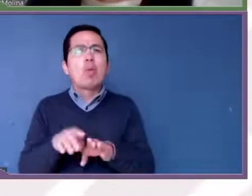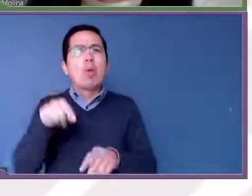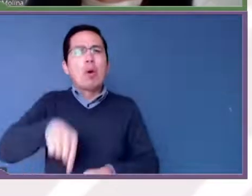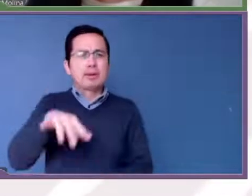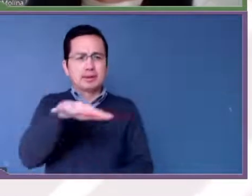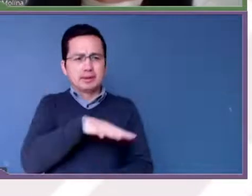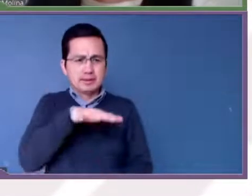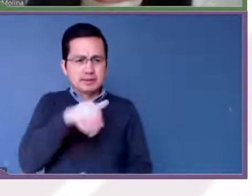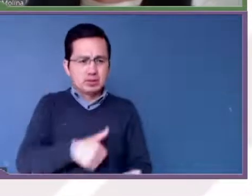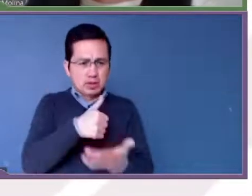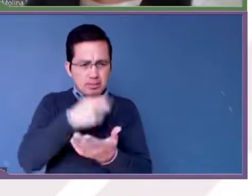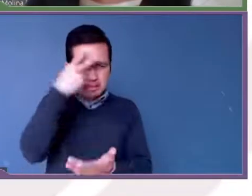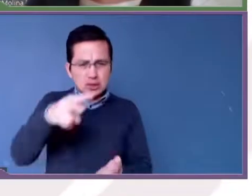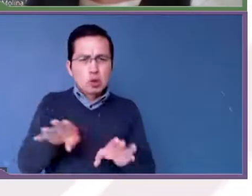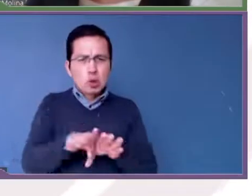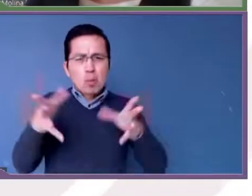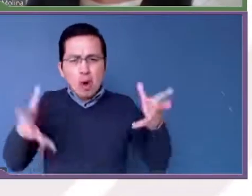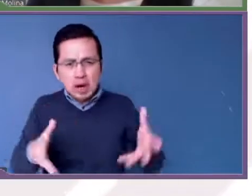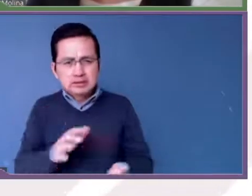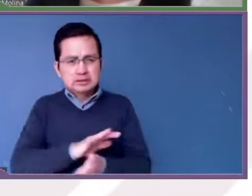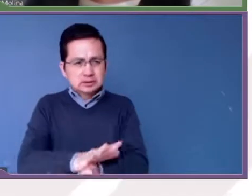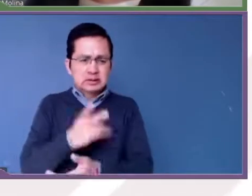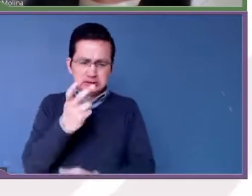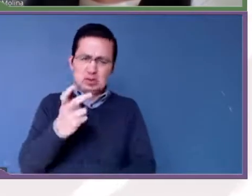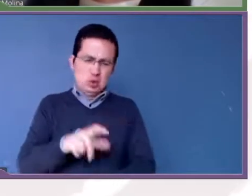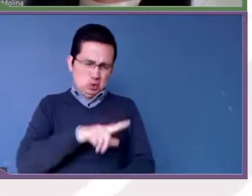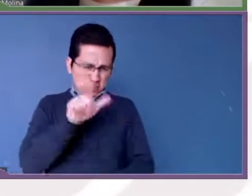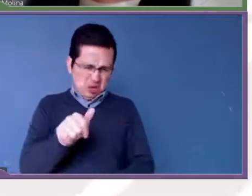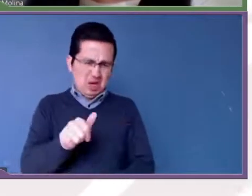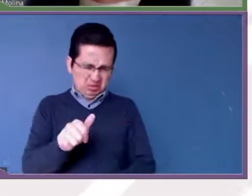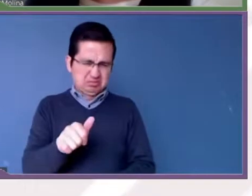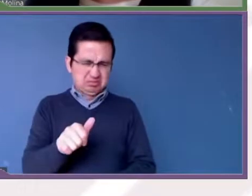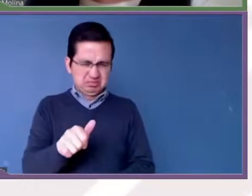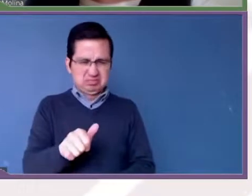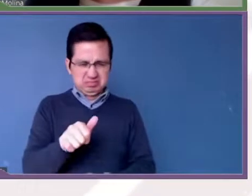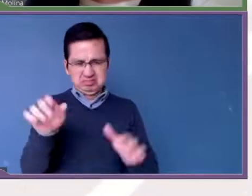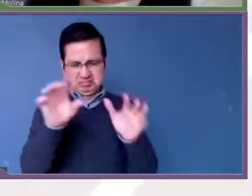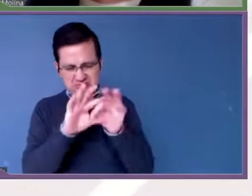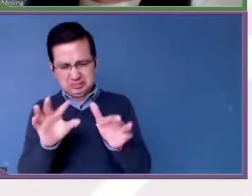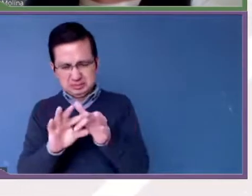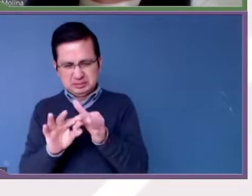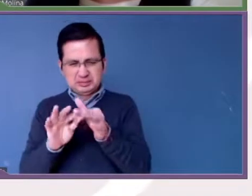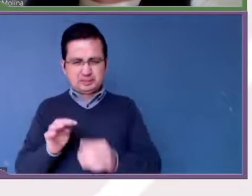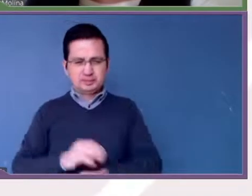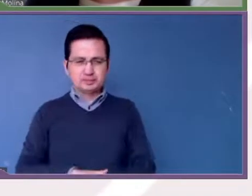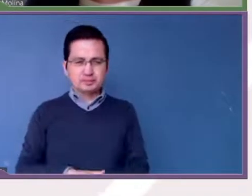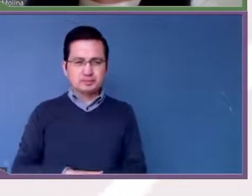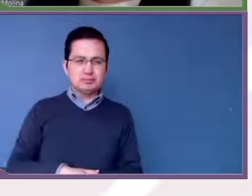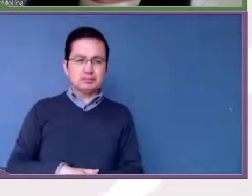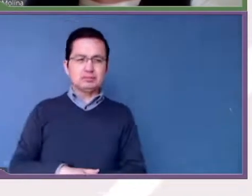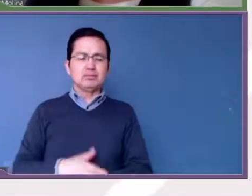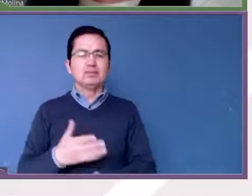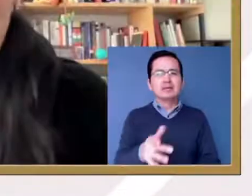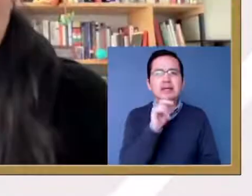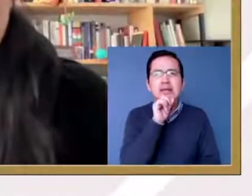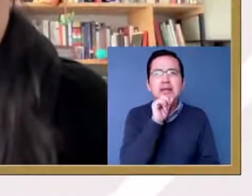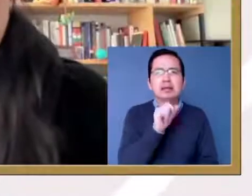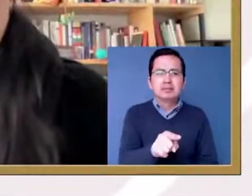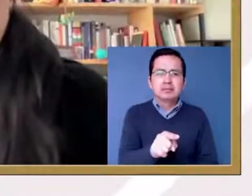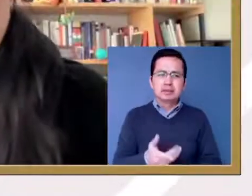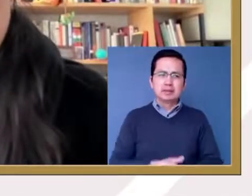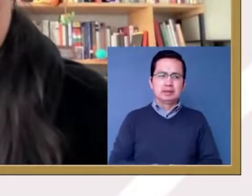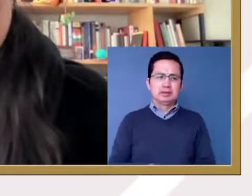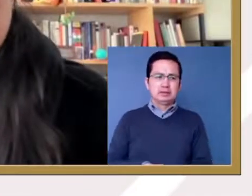que seguro lo vamos a tocar en los otros módulos. Y También, obviamente,